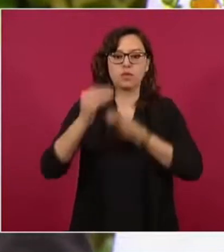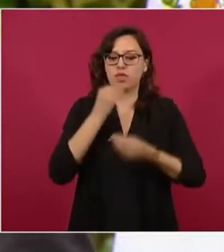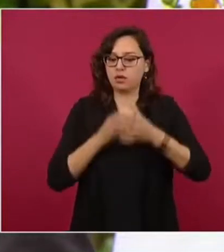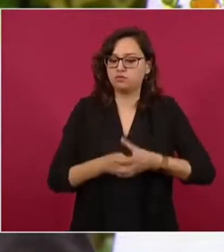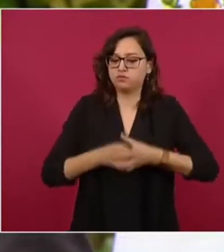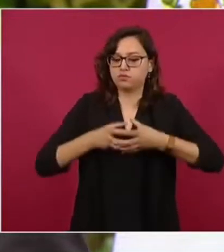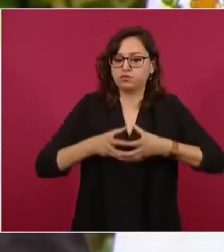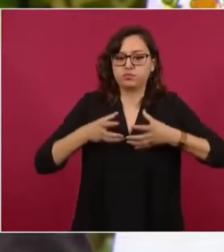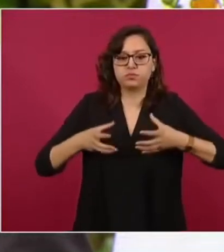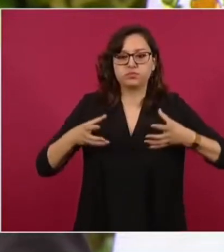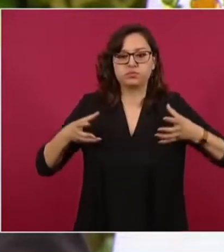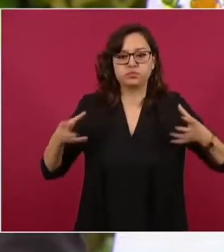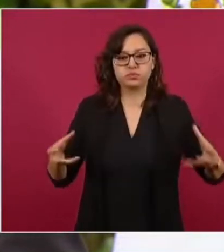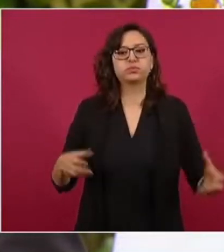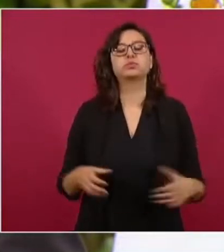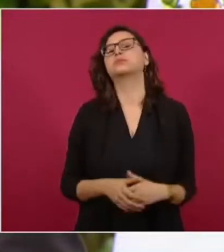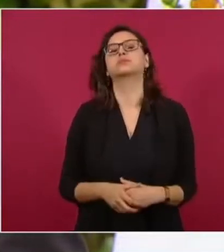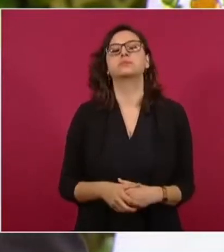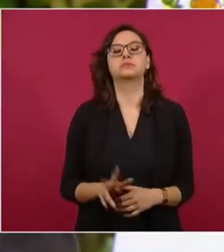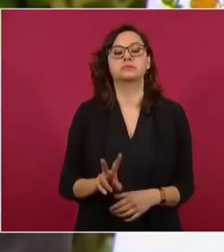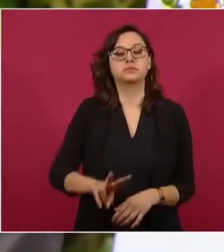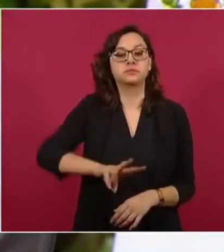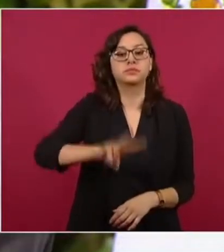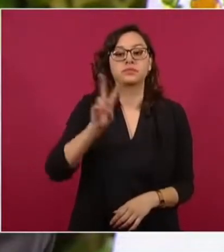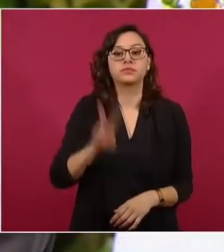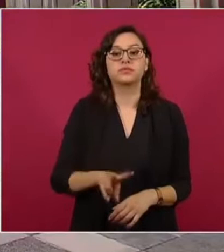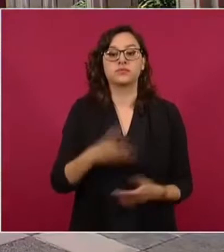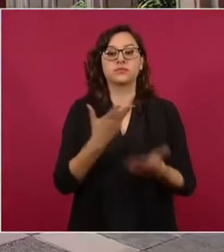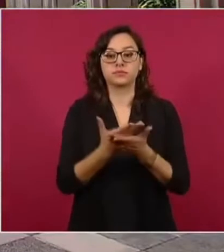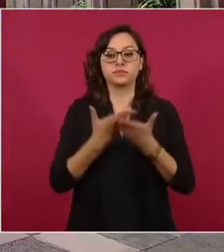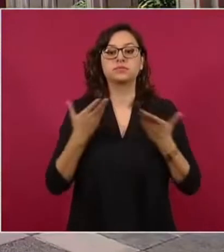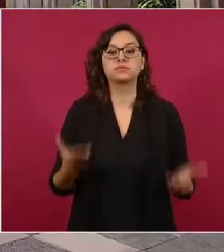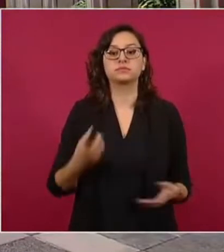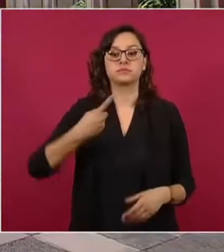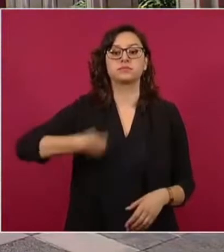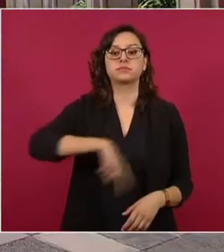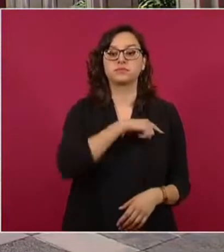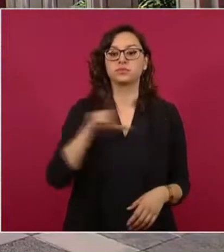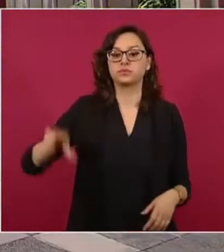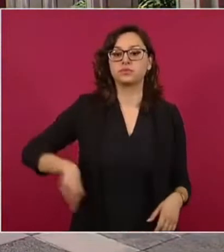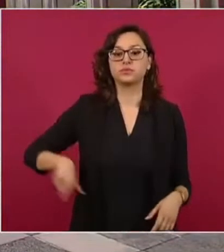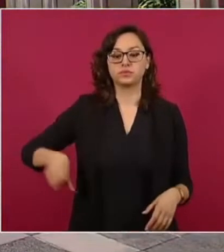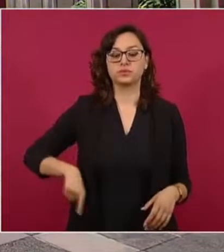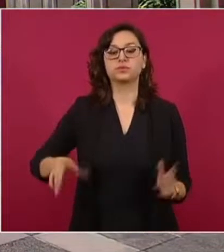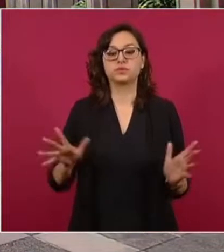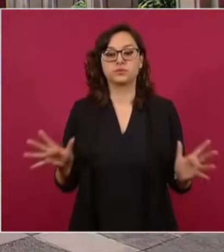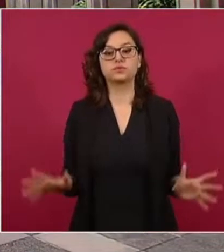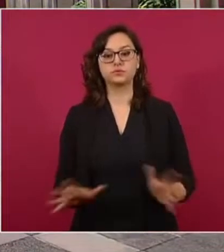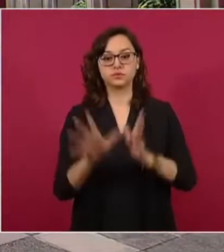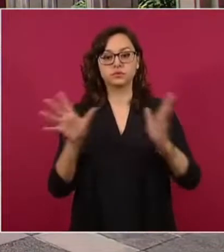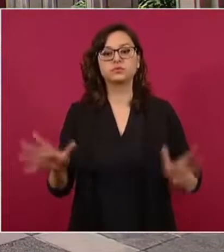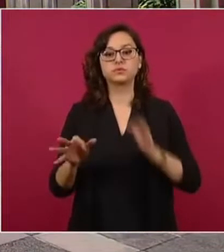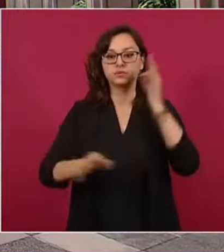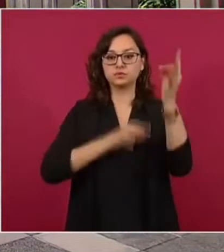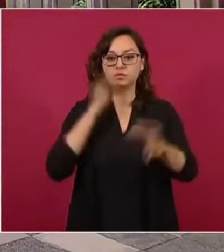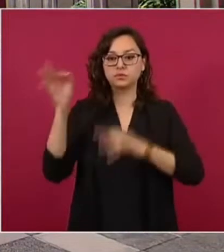manifiesto, el Estado es abierto promotor de actividades productivas para